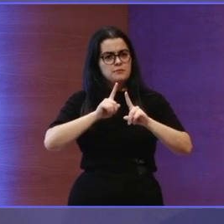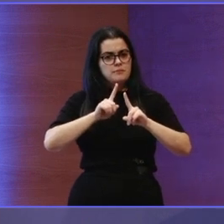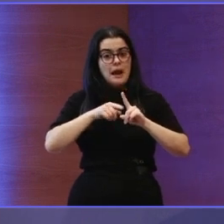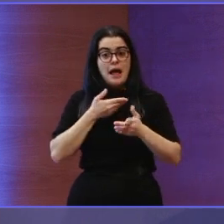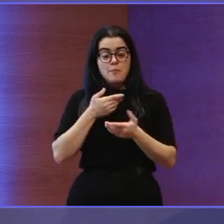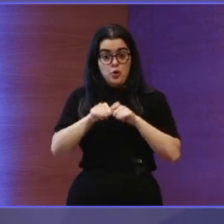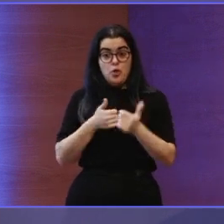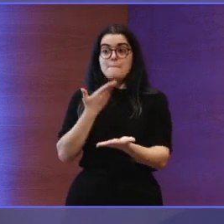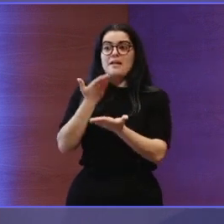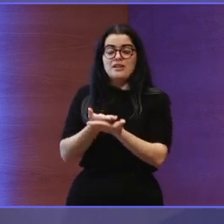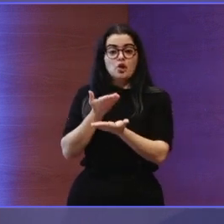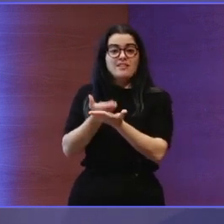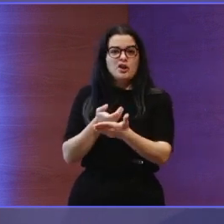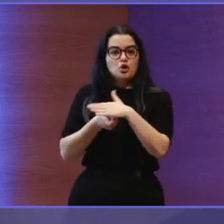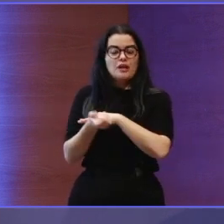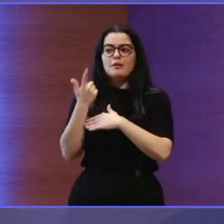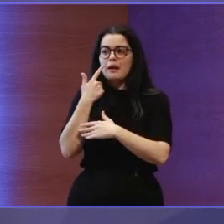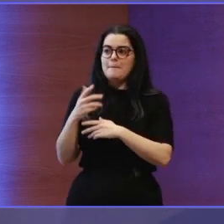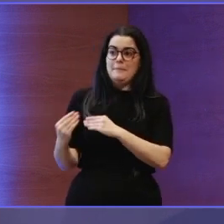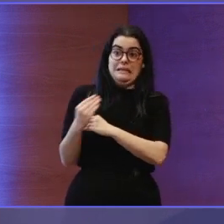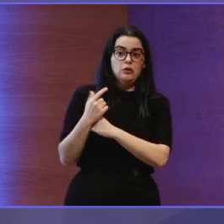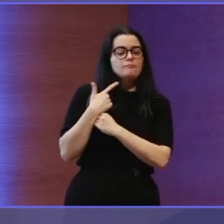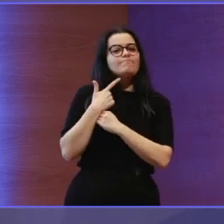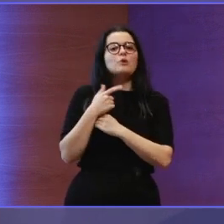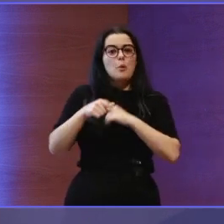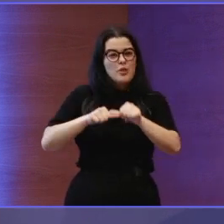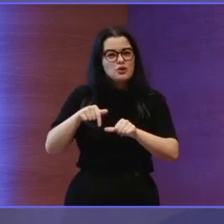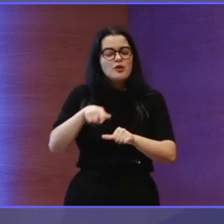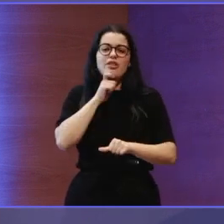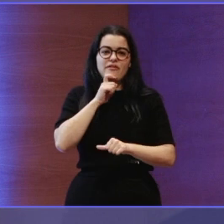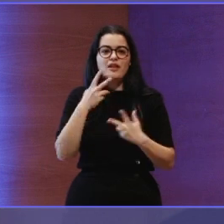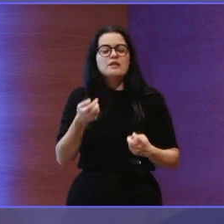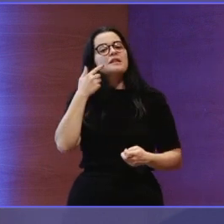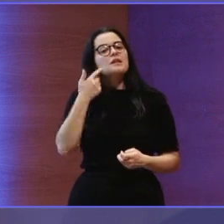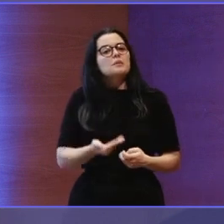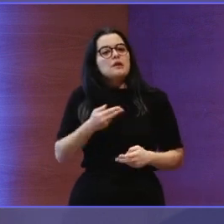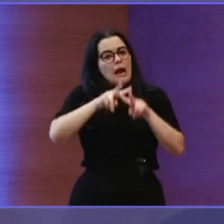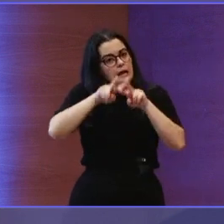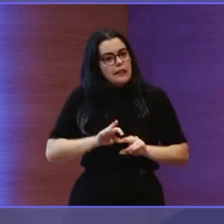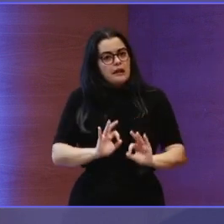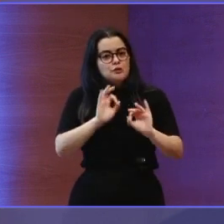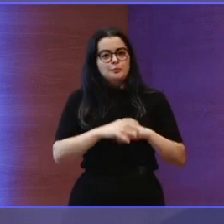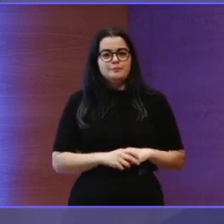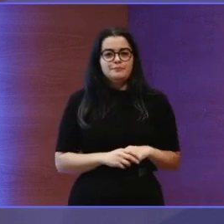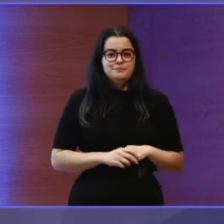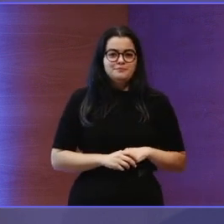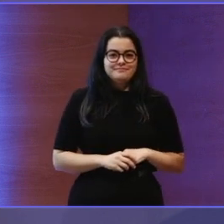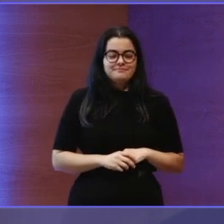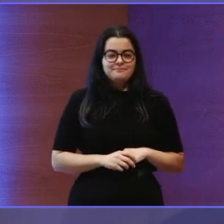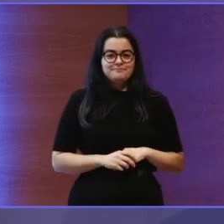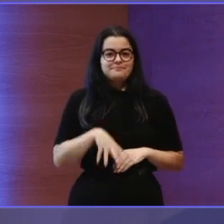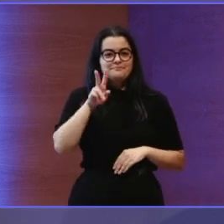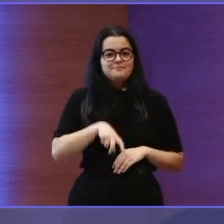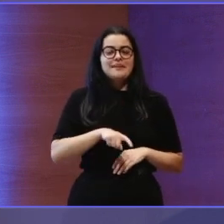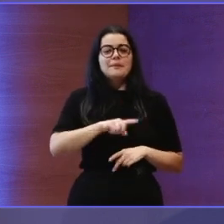solicitados por la gente que le corresponde esa prestación entonces creo que la cuestión del Non cap cap es importante creo que hay otras cuestiones que de las que nos